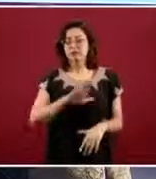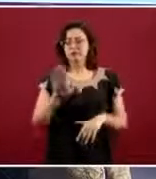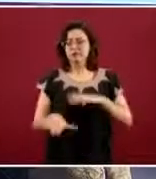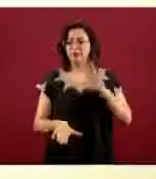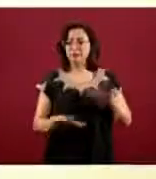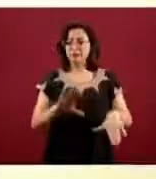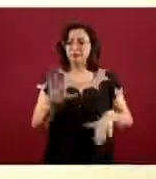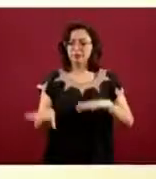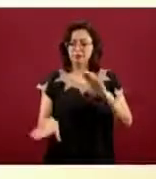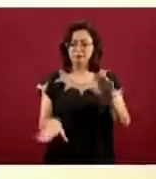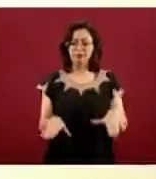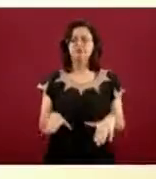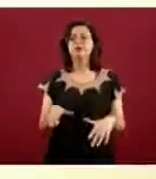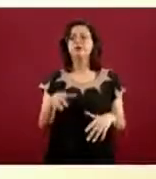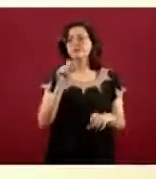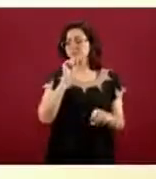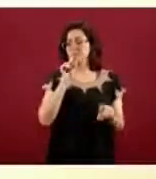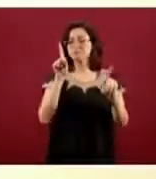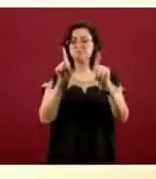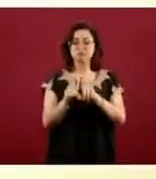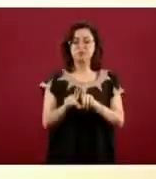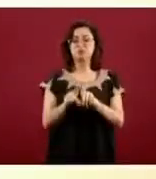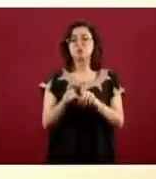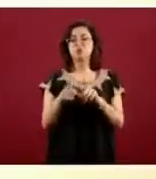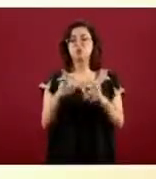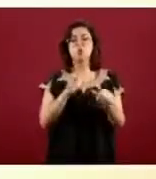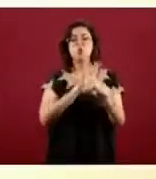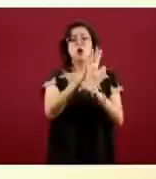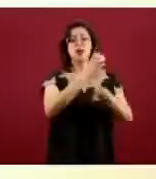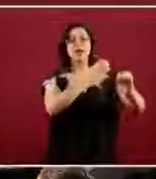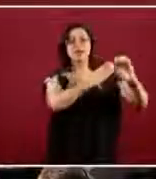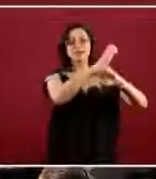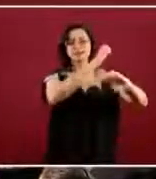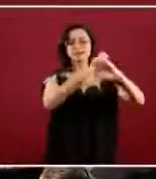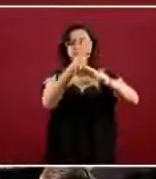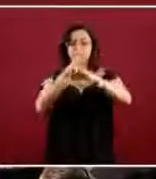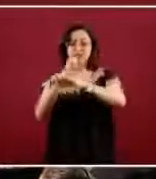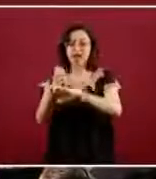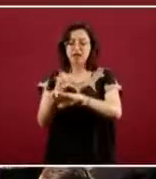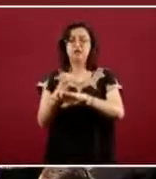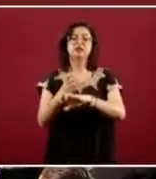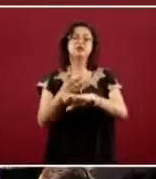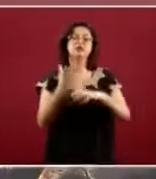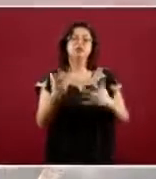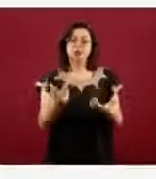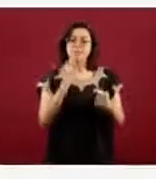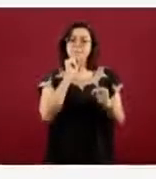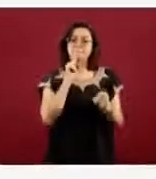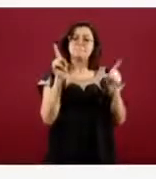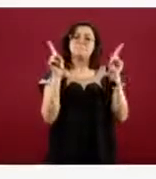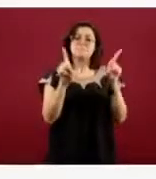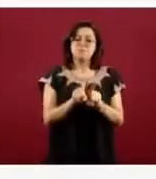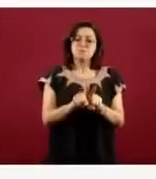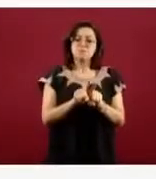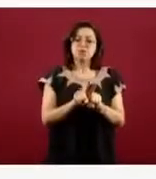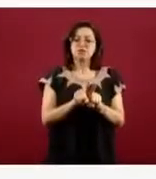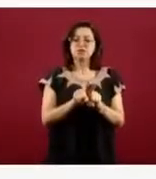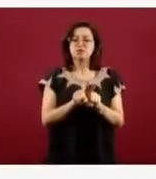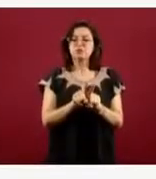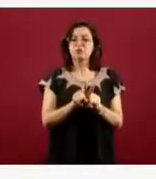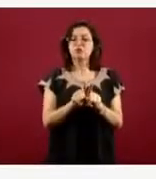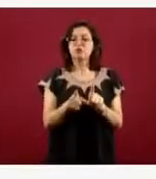también por el estado en la cual ocurrieron, igualmente concentradas por cada una de las